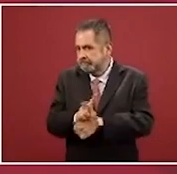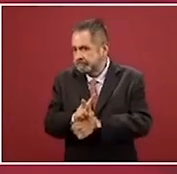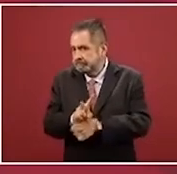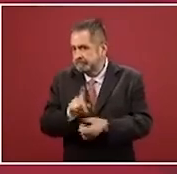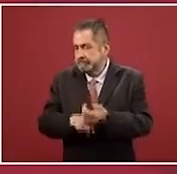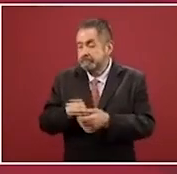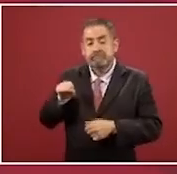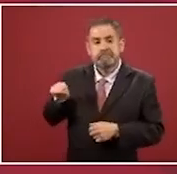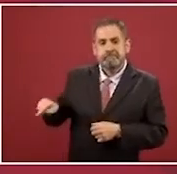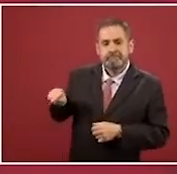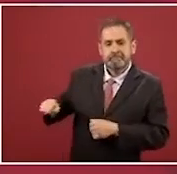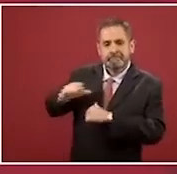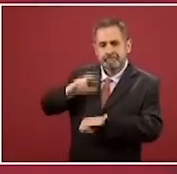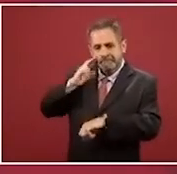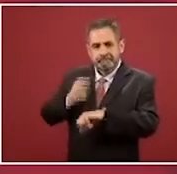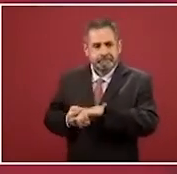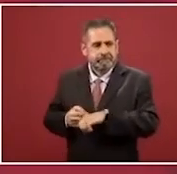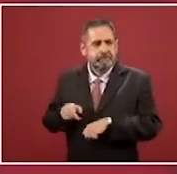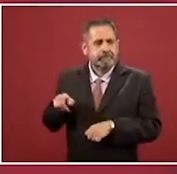inteligencia financiera. A ver,